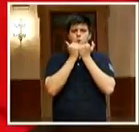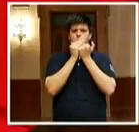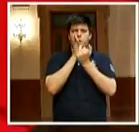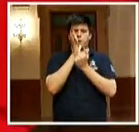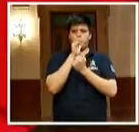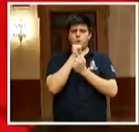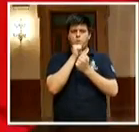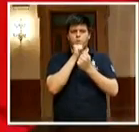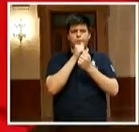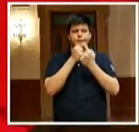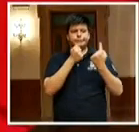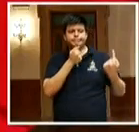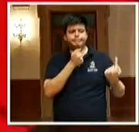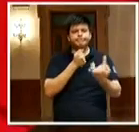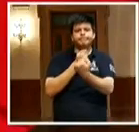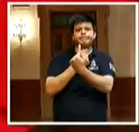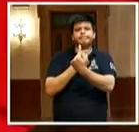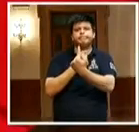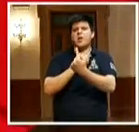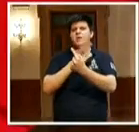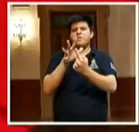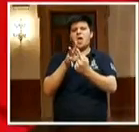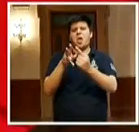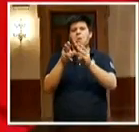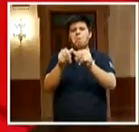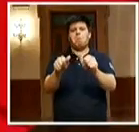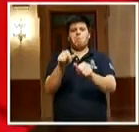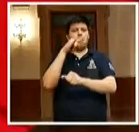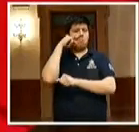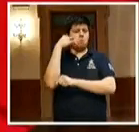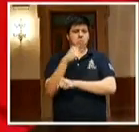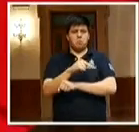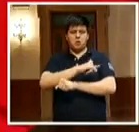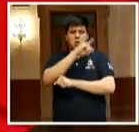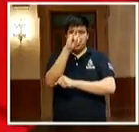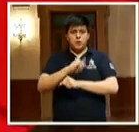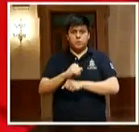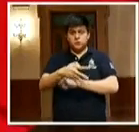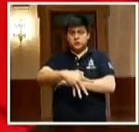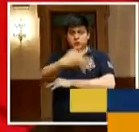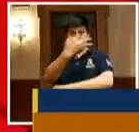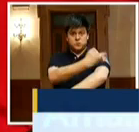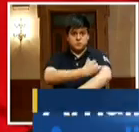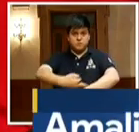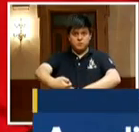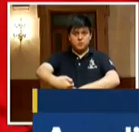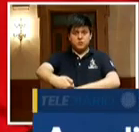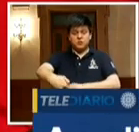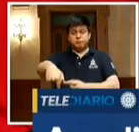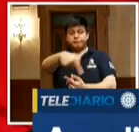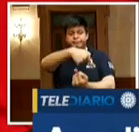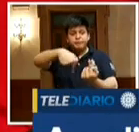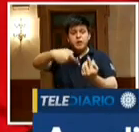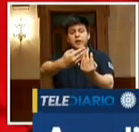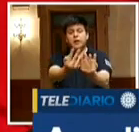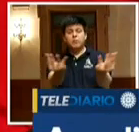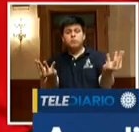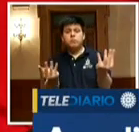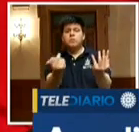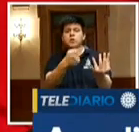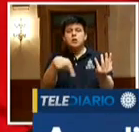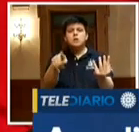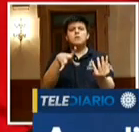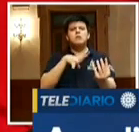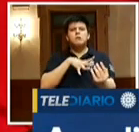y para lo que ya no hay vuelta atrás 14 familias en el estado que están pasando